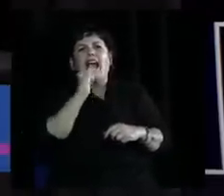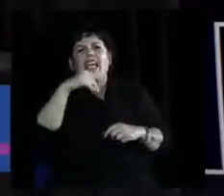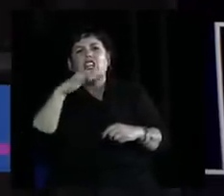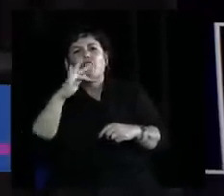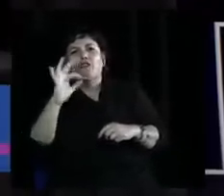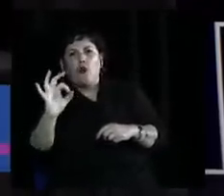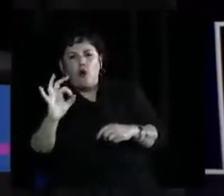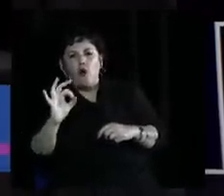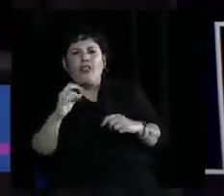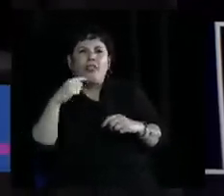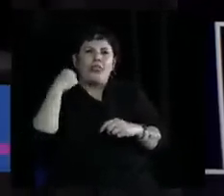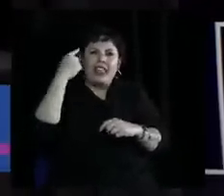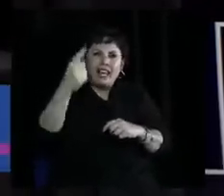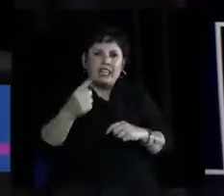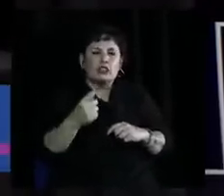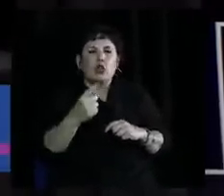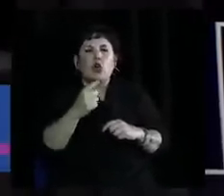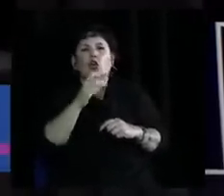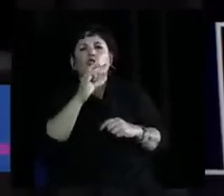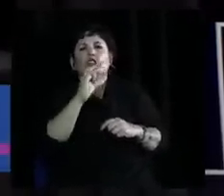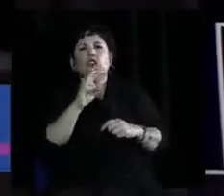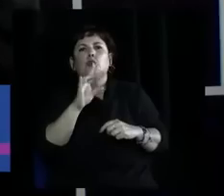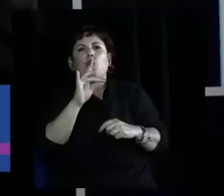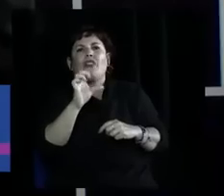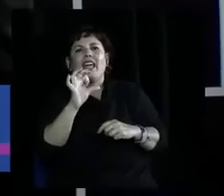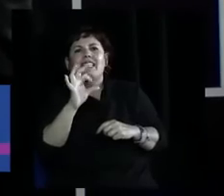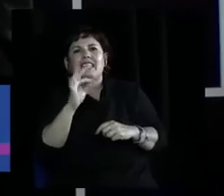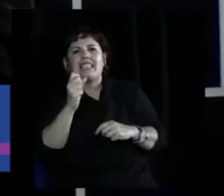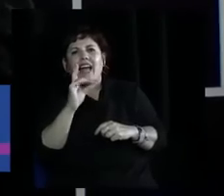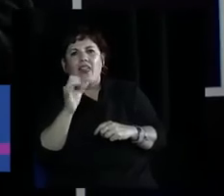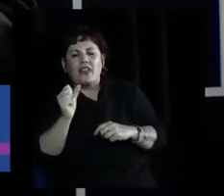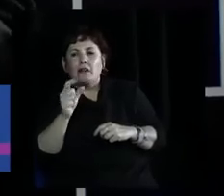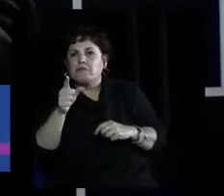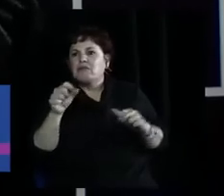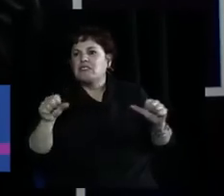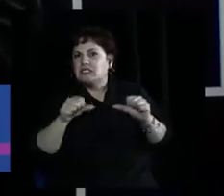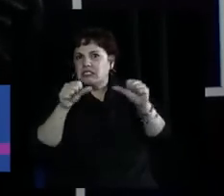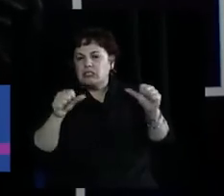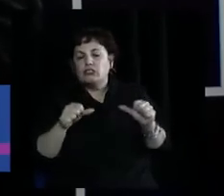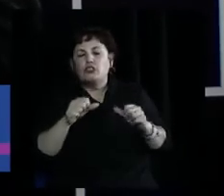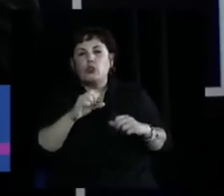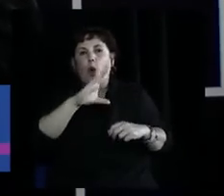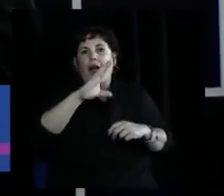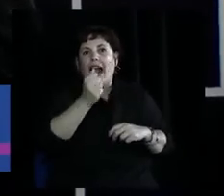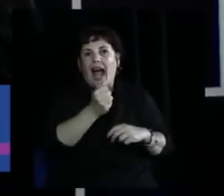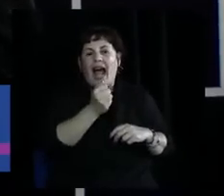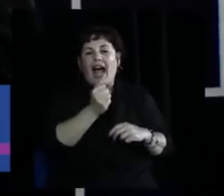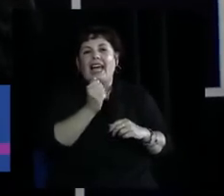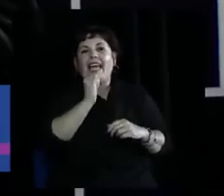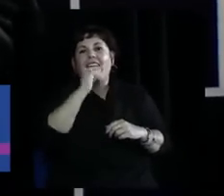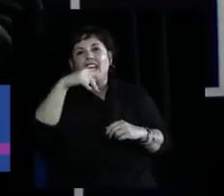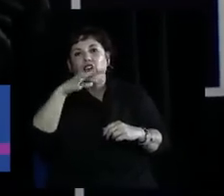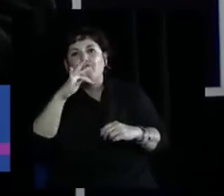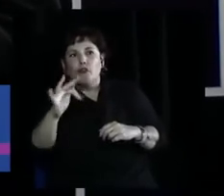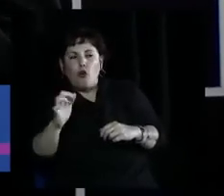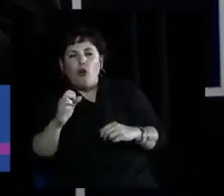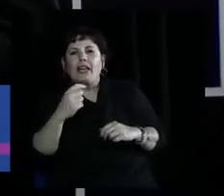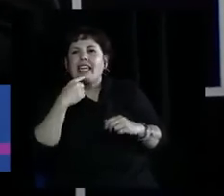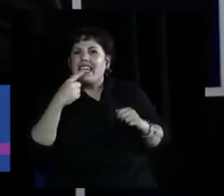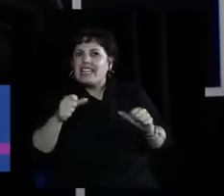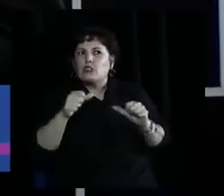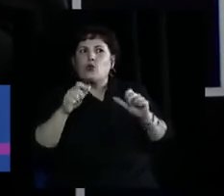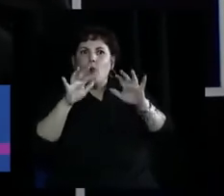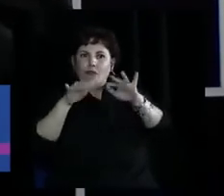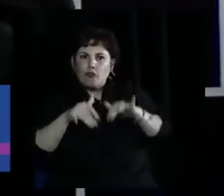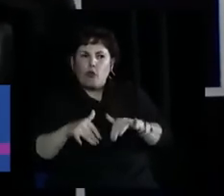y además es el director de Sudestada, que hizo, CAINFO hizo un realmente preocupante